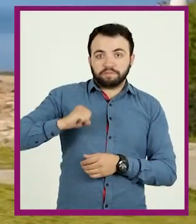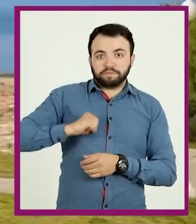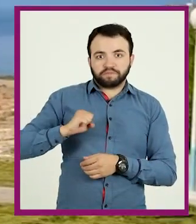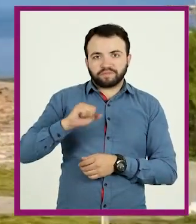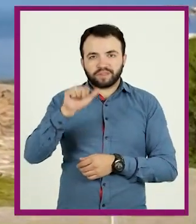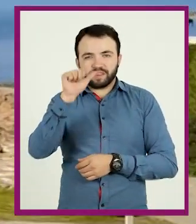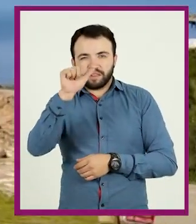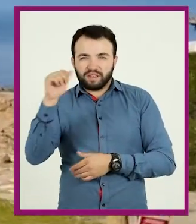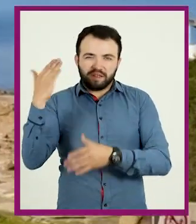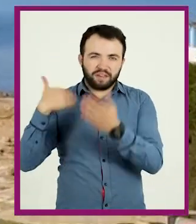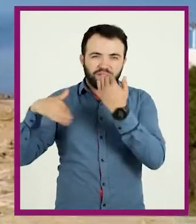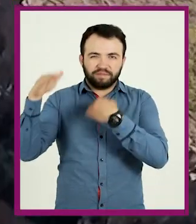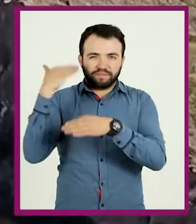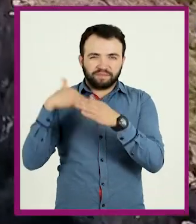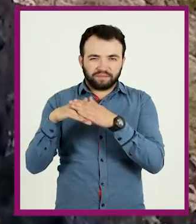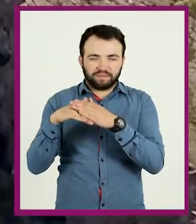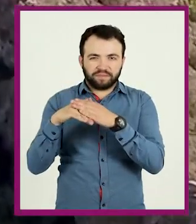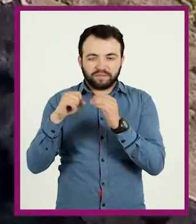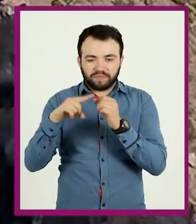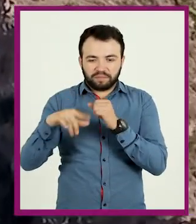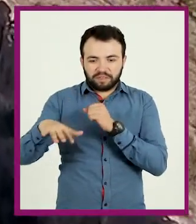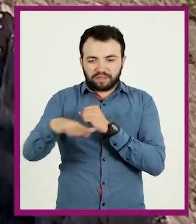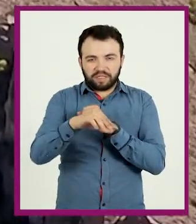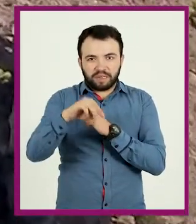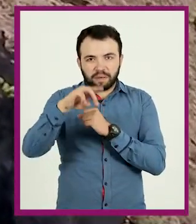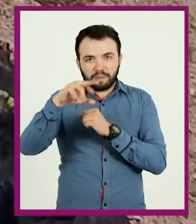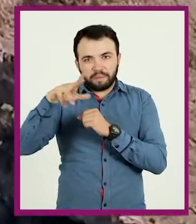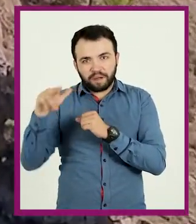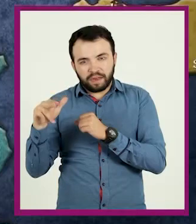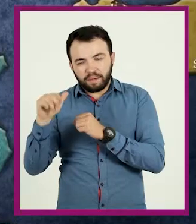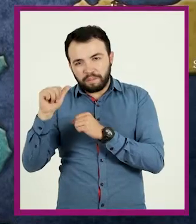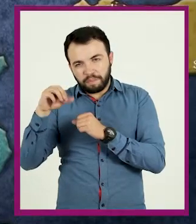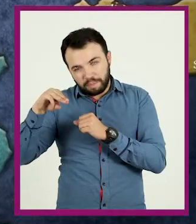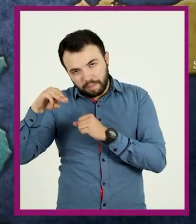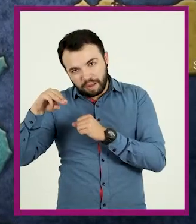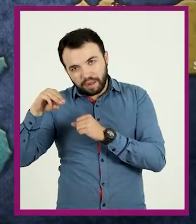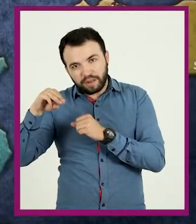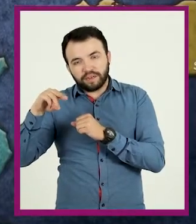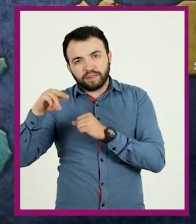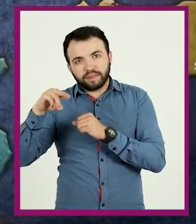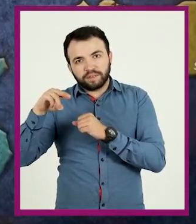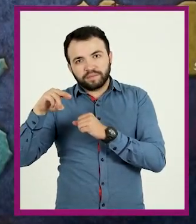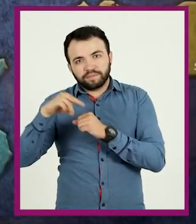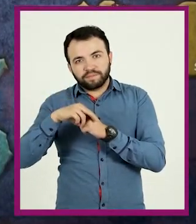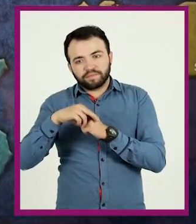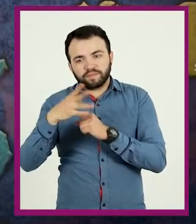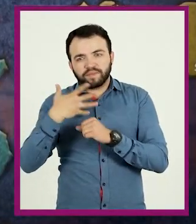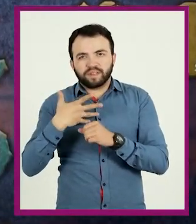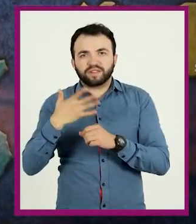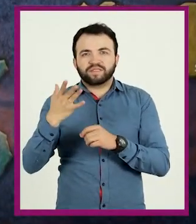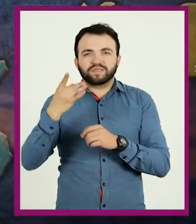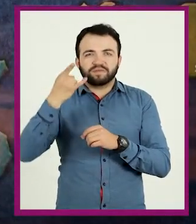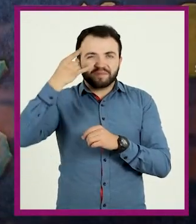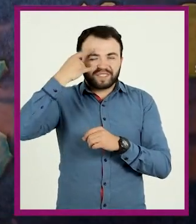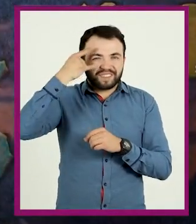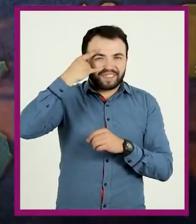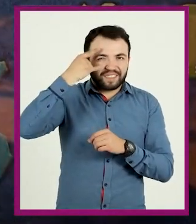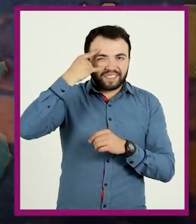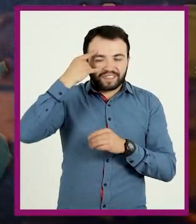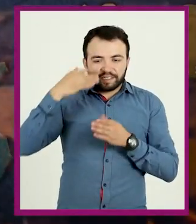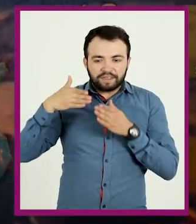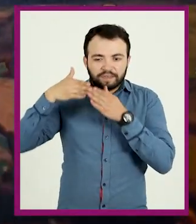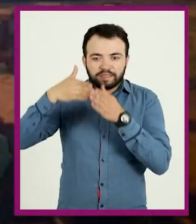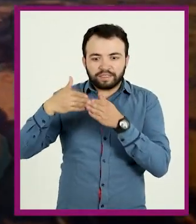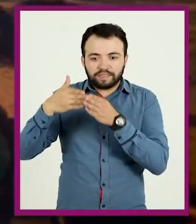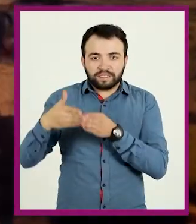XVI en particular, la costa de Berbería quedó asociada en el imaginario europeo con los piratas que desde ahí